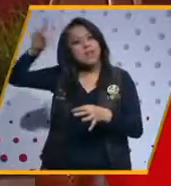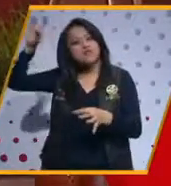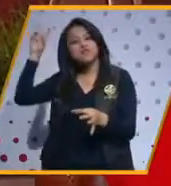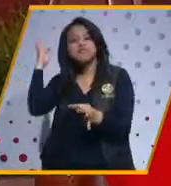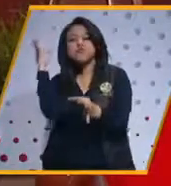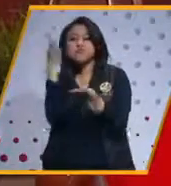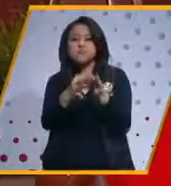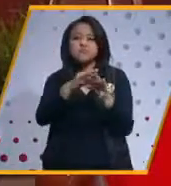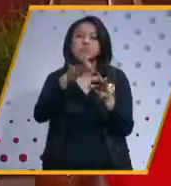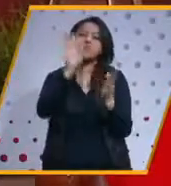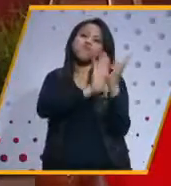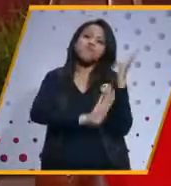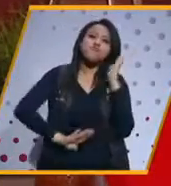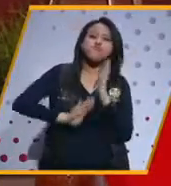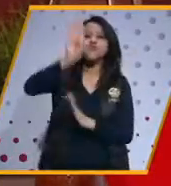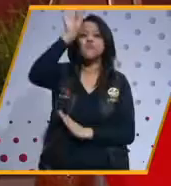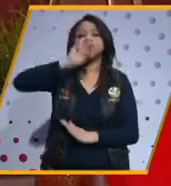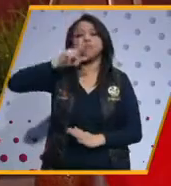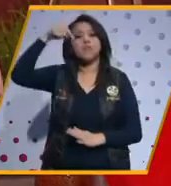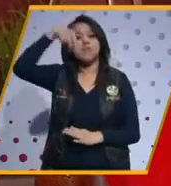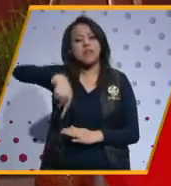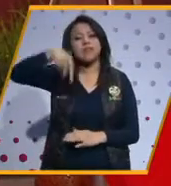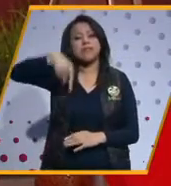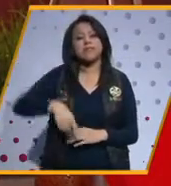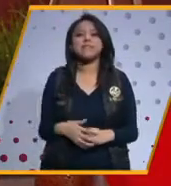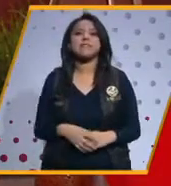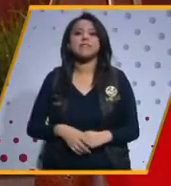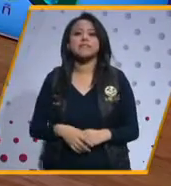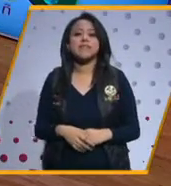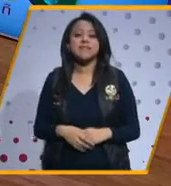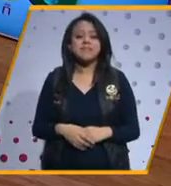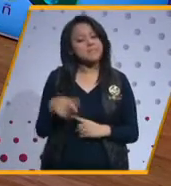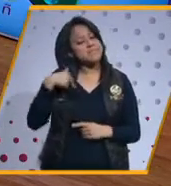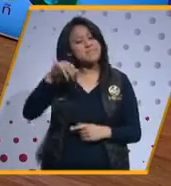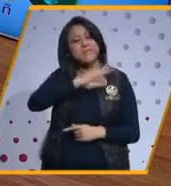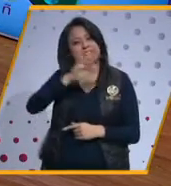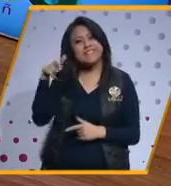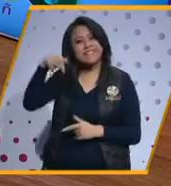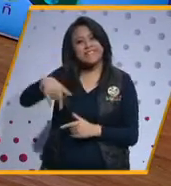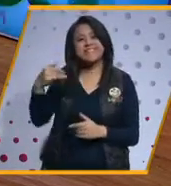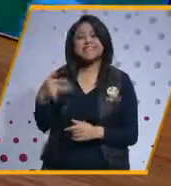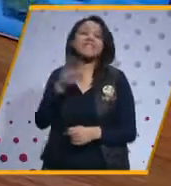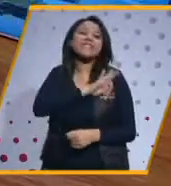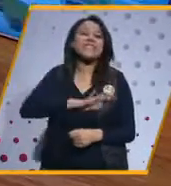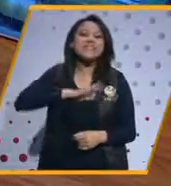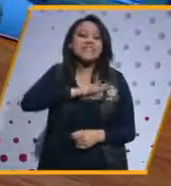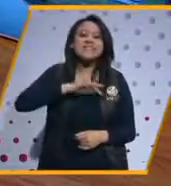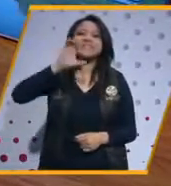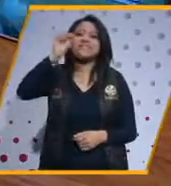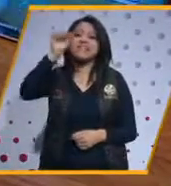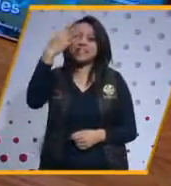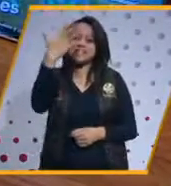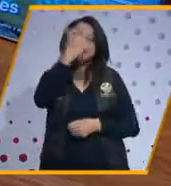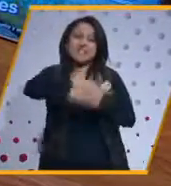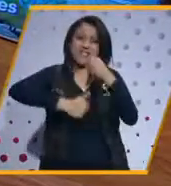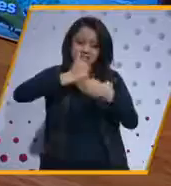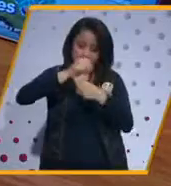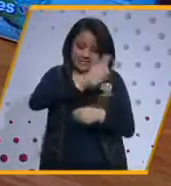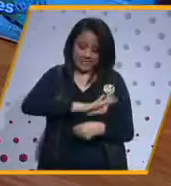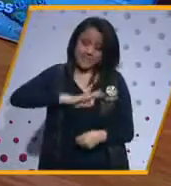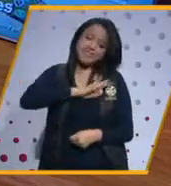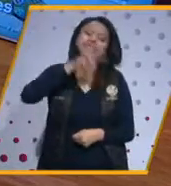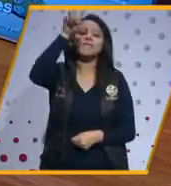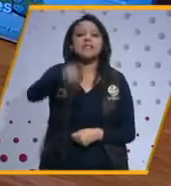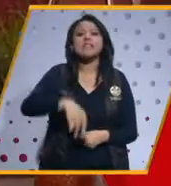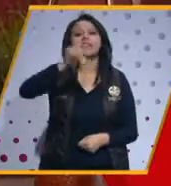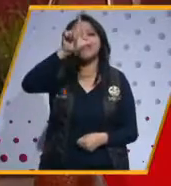salir adelante, y ahí están las cajas populares para ayudarnos. Cumplidores. Exacto. Cumplidores con ellos. Pues felicidades por estos 65 años. Muchas gracias. Años. Felicidades, Juan Pablo León